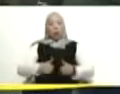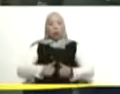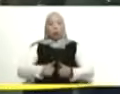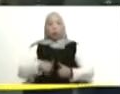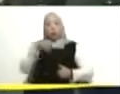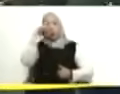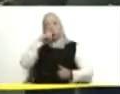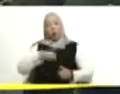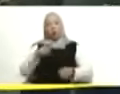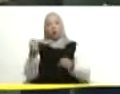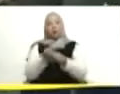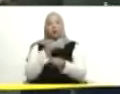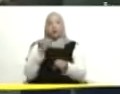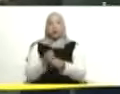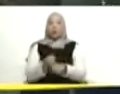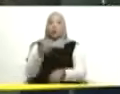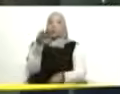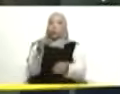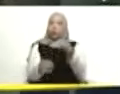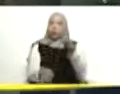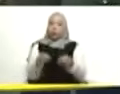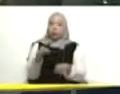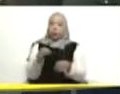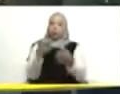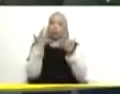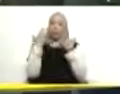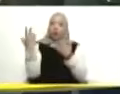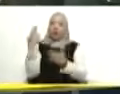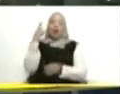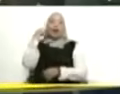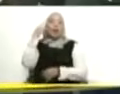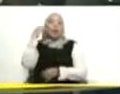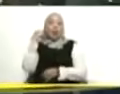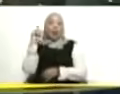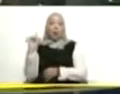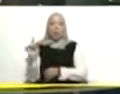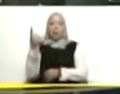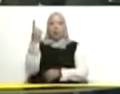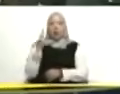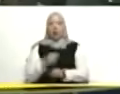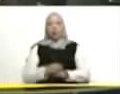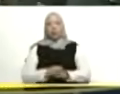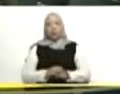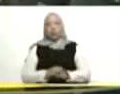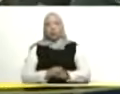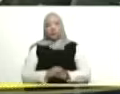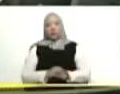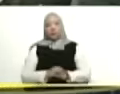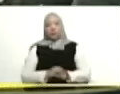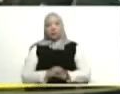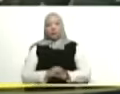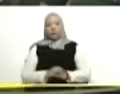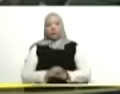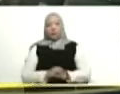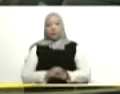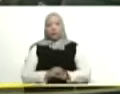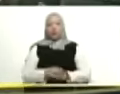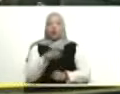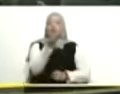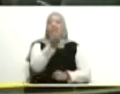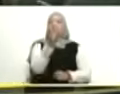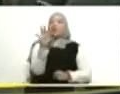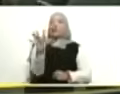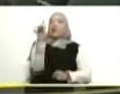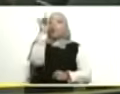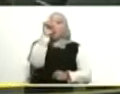negro Andresote, de José Leonardo Chirino, del negro primero. Así que en 25 años podemos